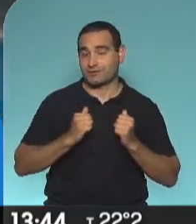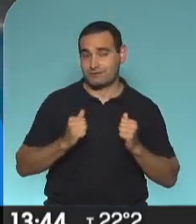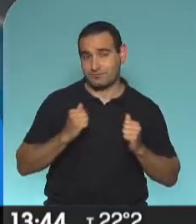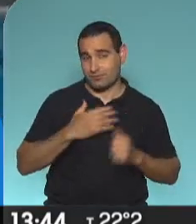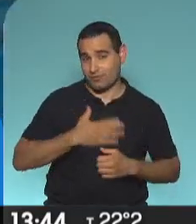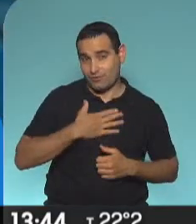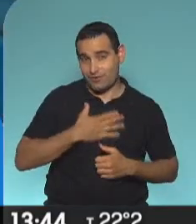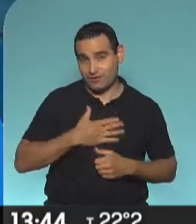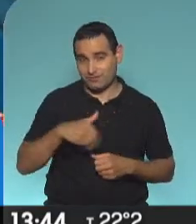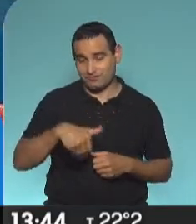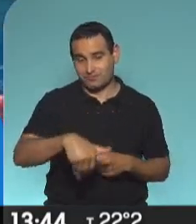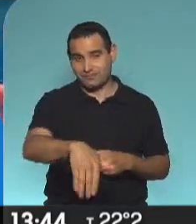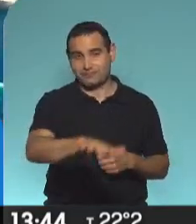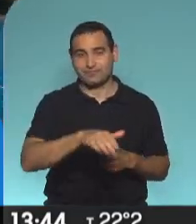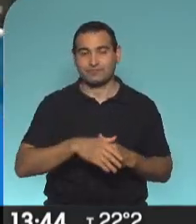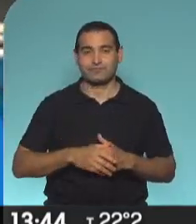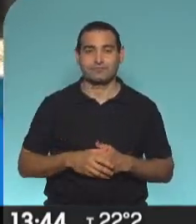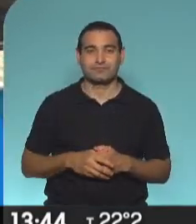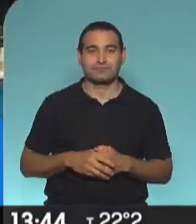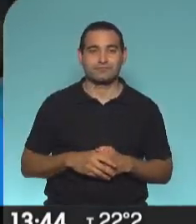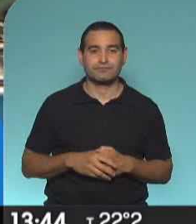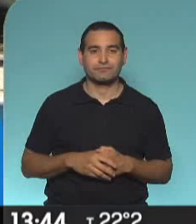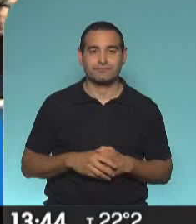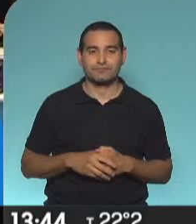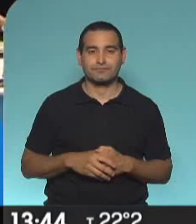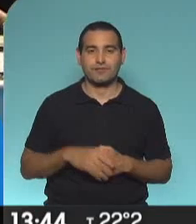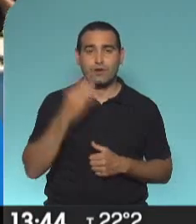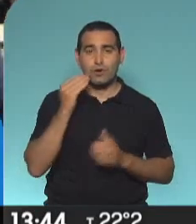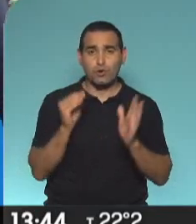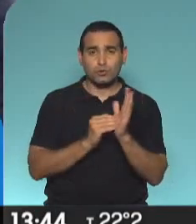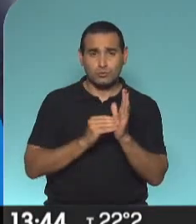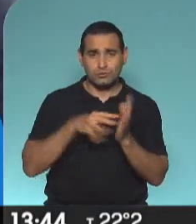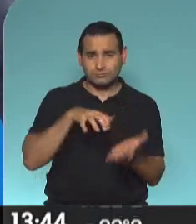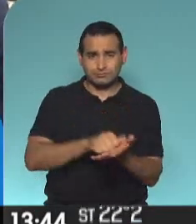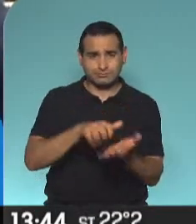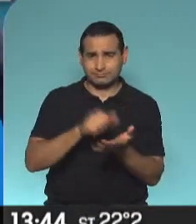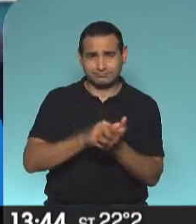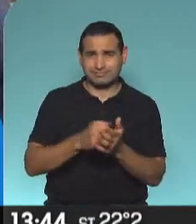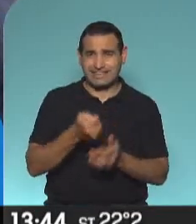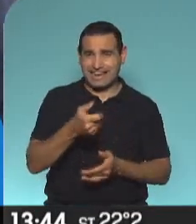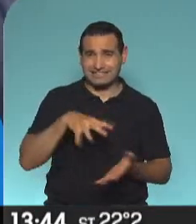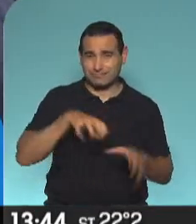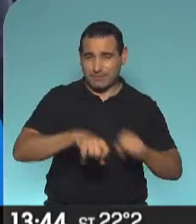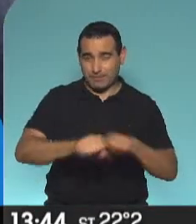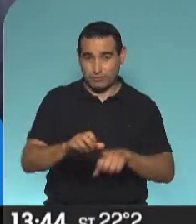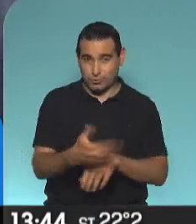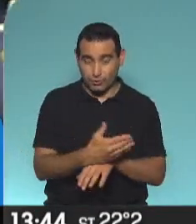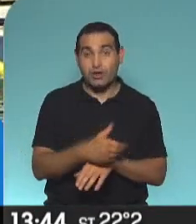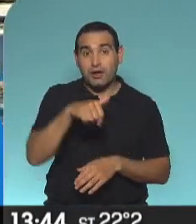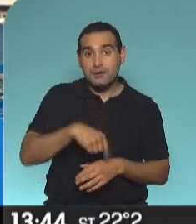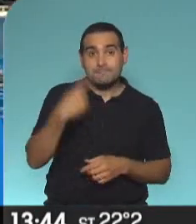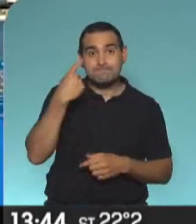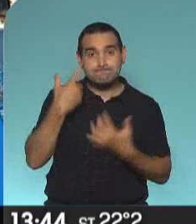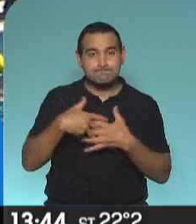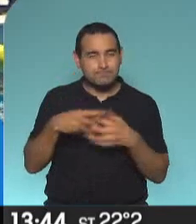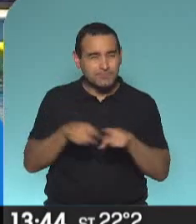todo lo que va de lo que queda de este año. Ya los turnos están casi completos y vamos a buscar la forma de que, como